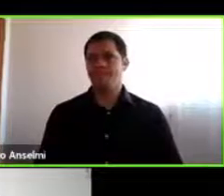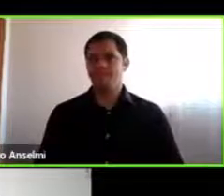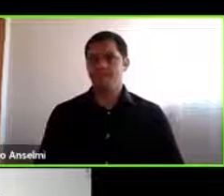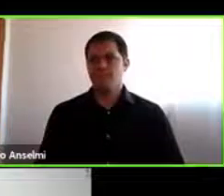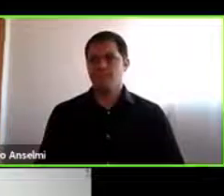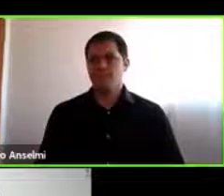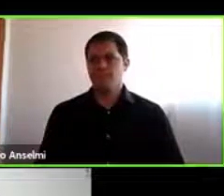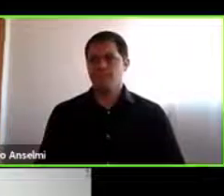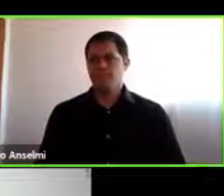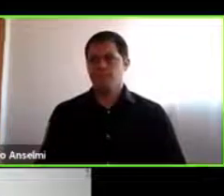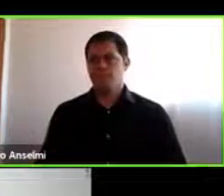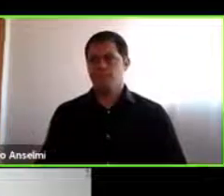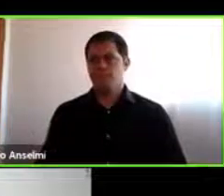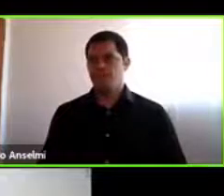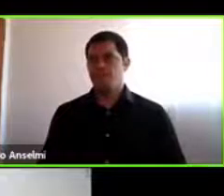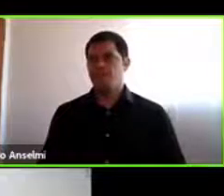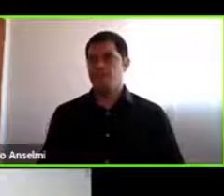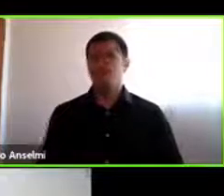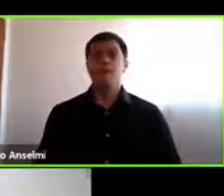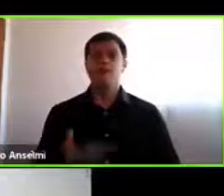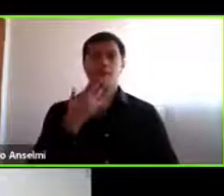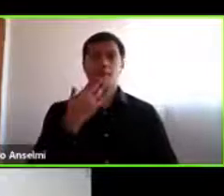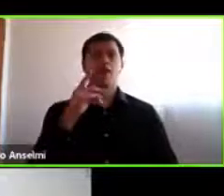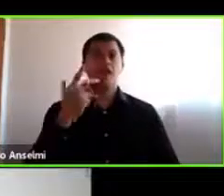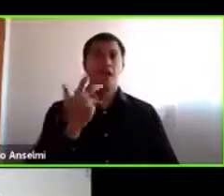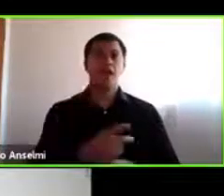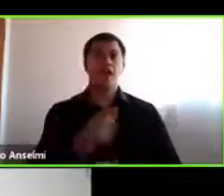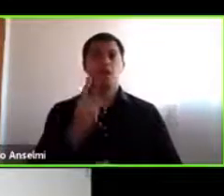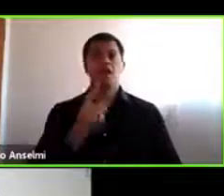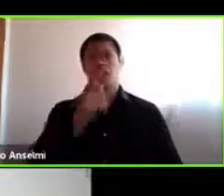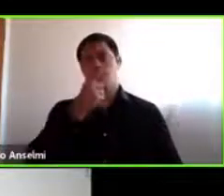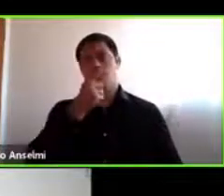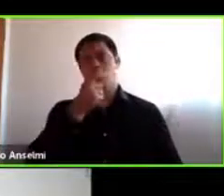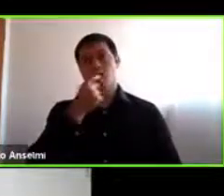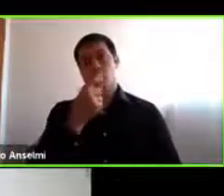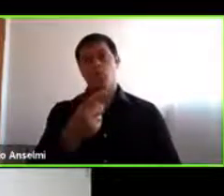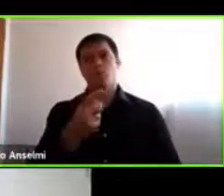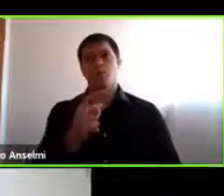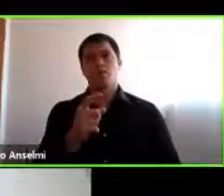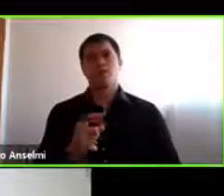hay una pregunta muy técnica si se puede usar el juego sin conexión a internet Camila